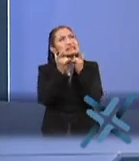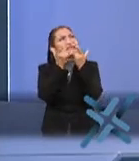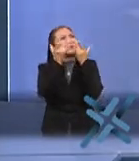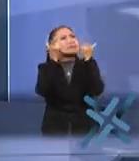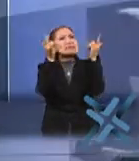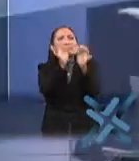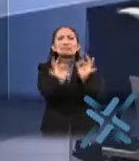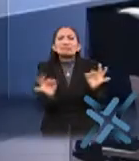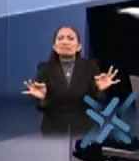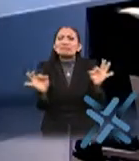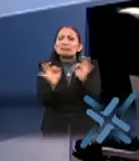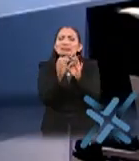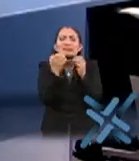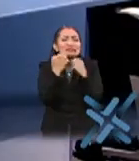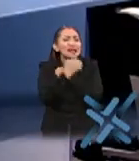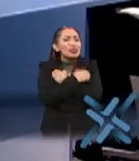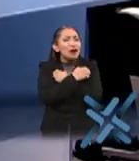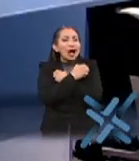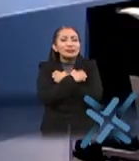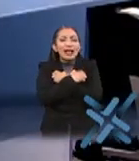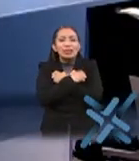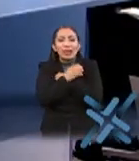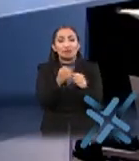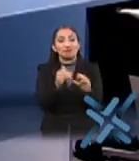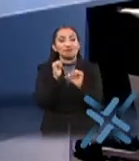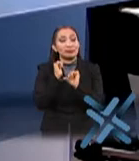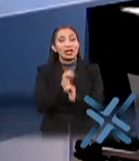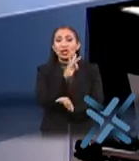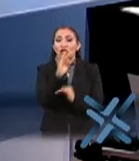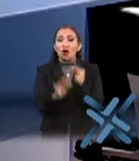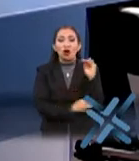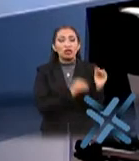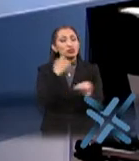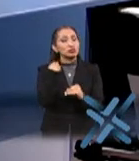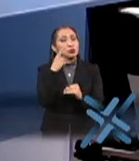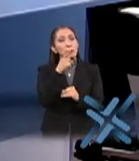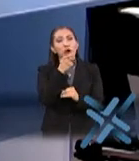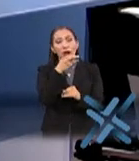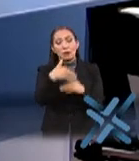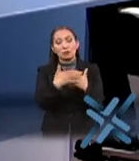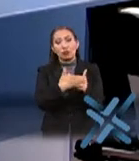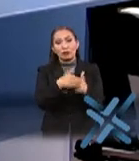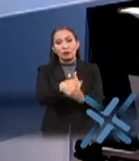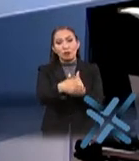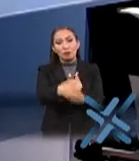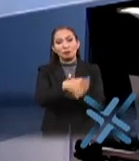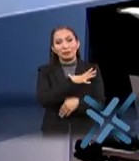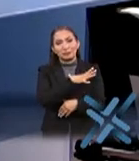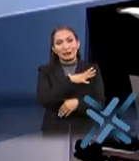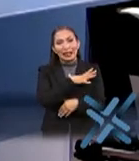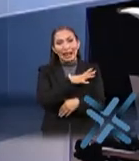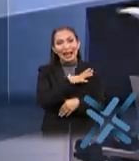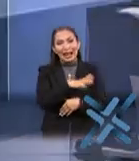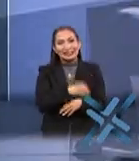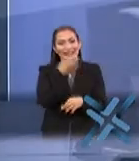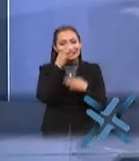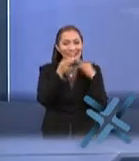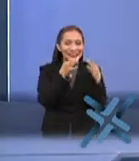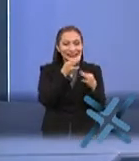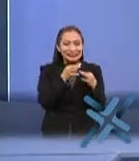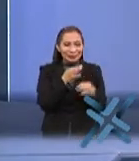de veras en términos educativos, de la agencia y de todos los productos que van a derivarse de esta agencia de